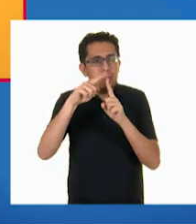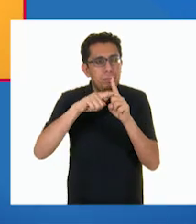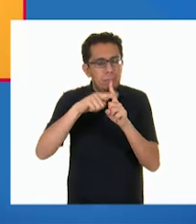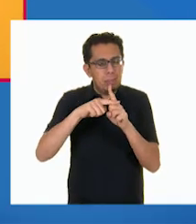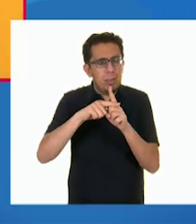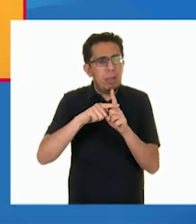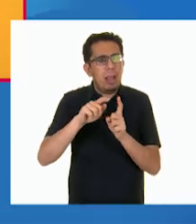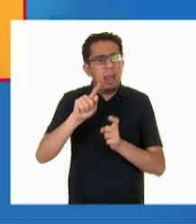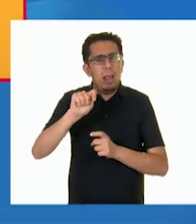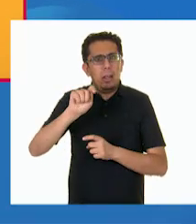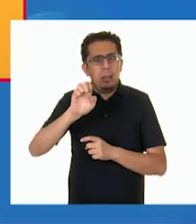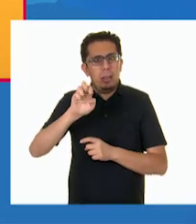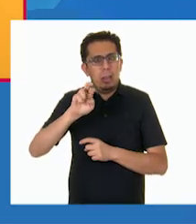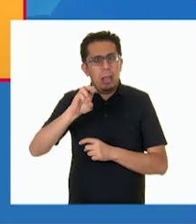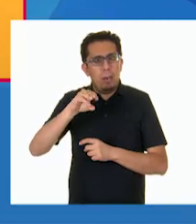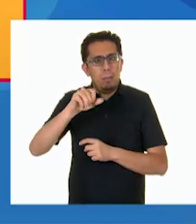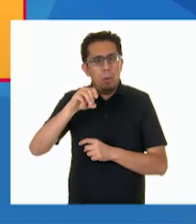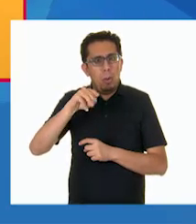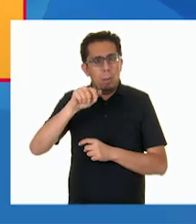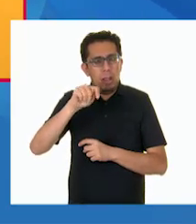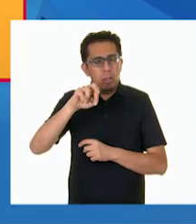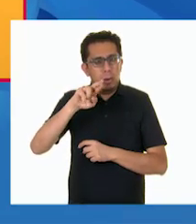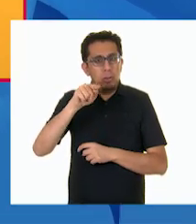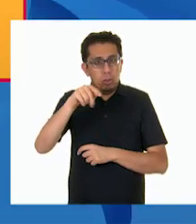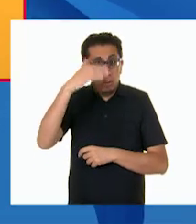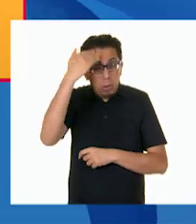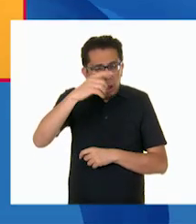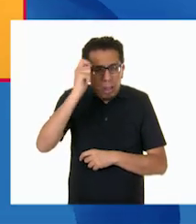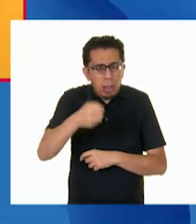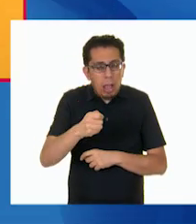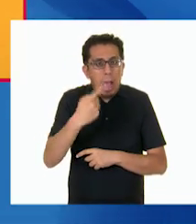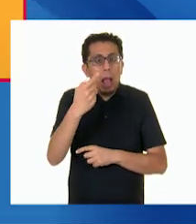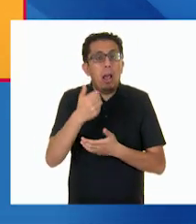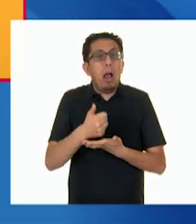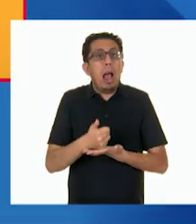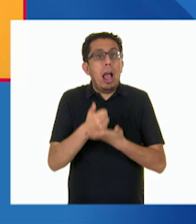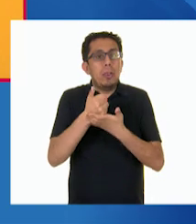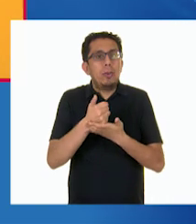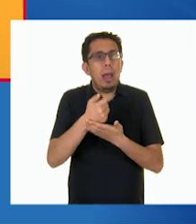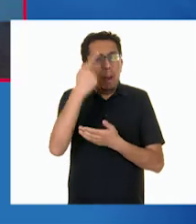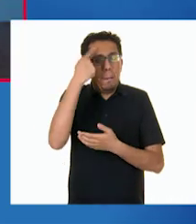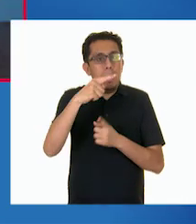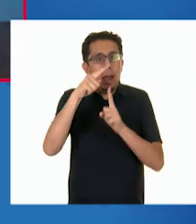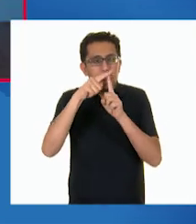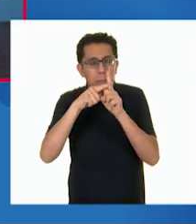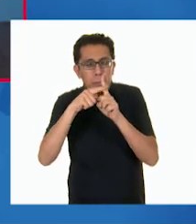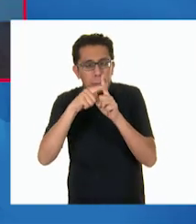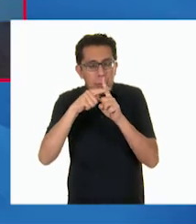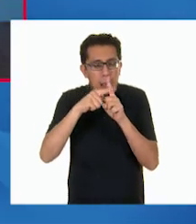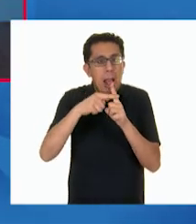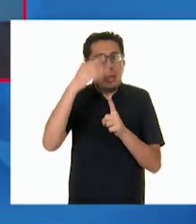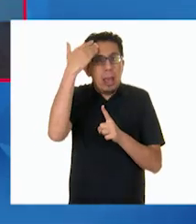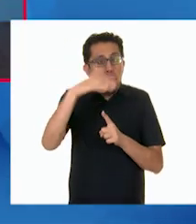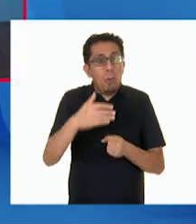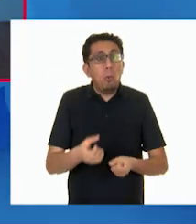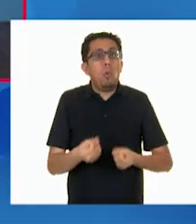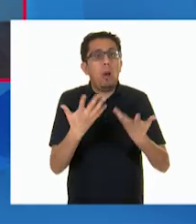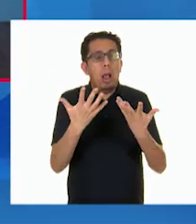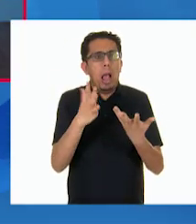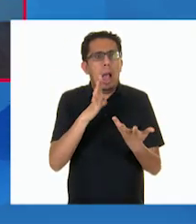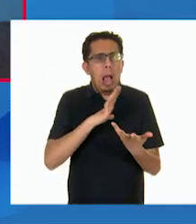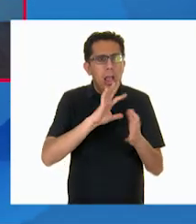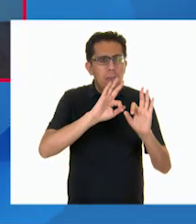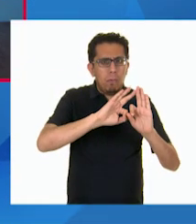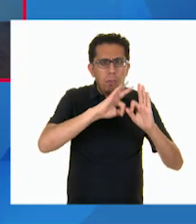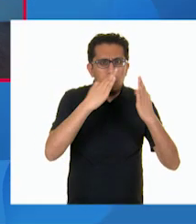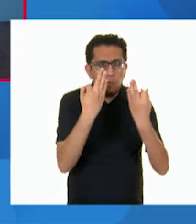termómetro? Un termómetro es un instrumento que me permite medir la temperatura. ¿Cuántos tipos de termómetros